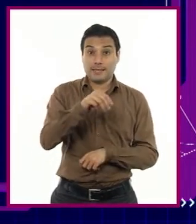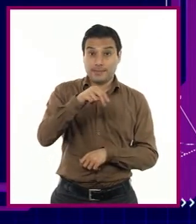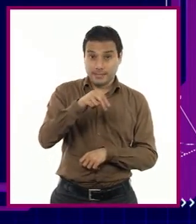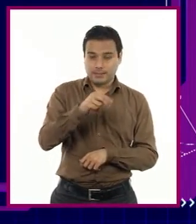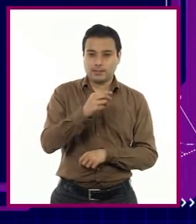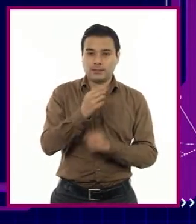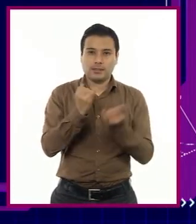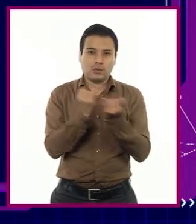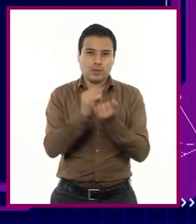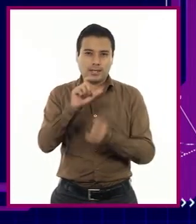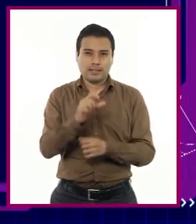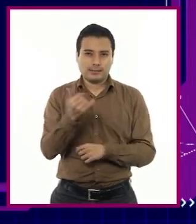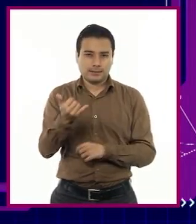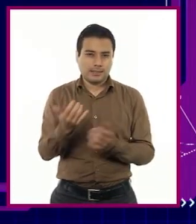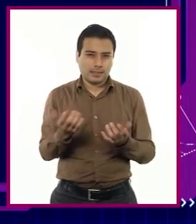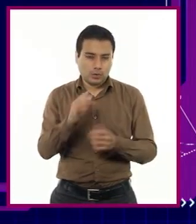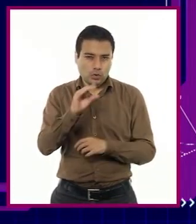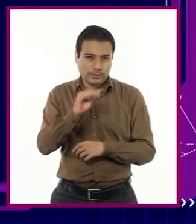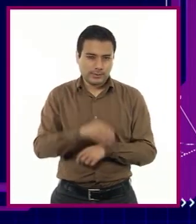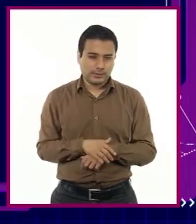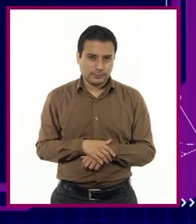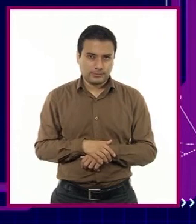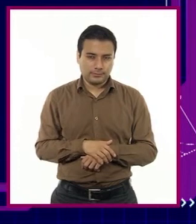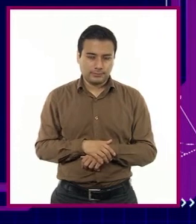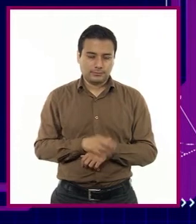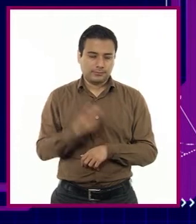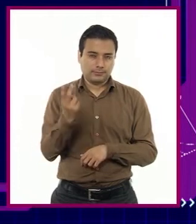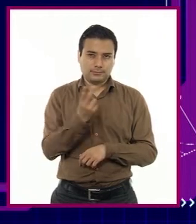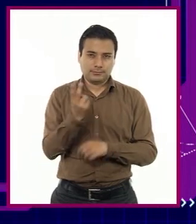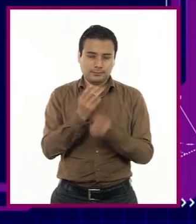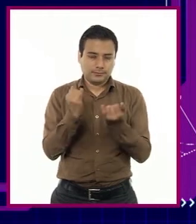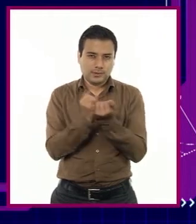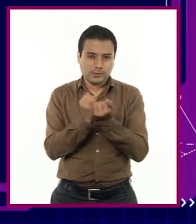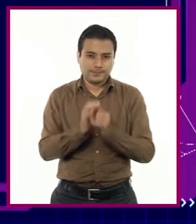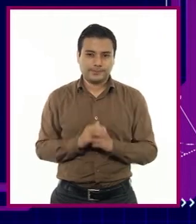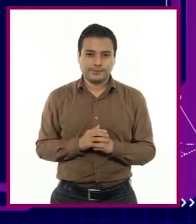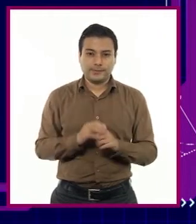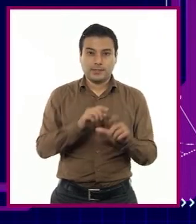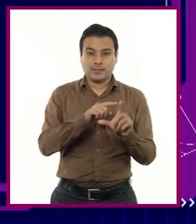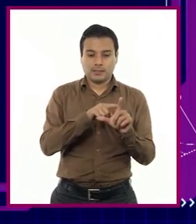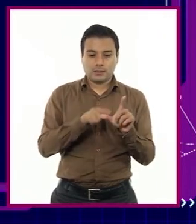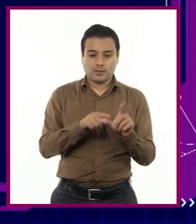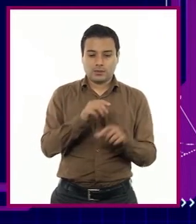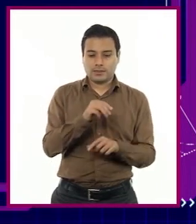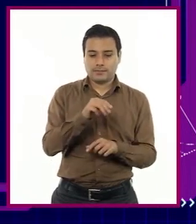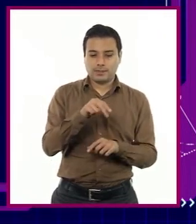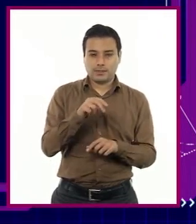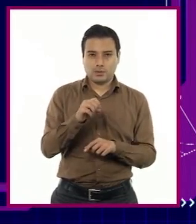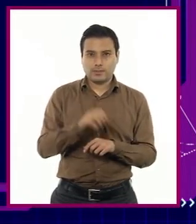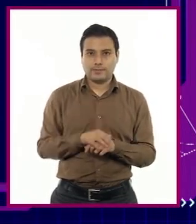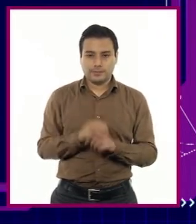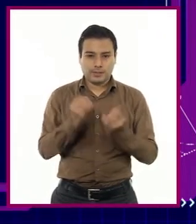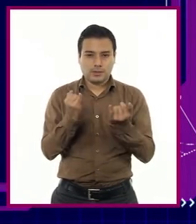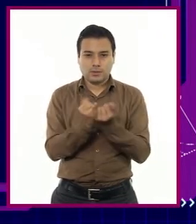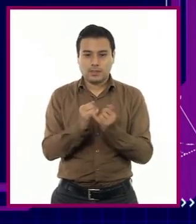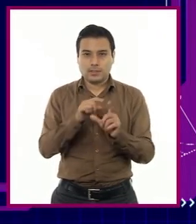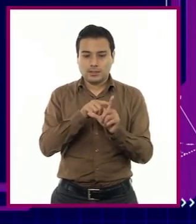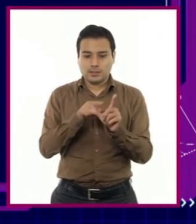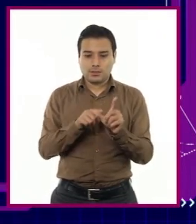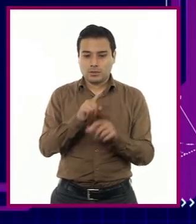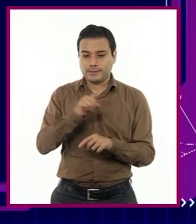misma, por lo tanto, ambos son congruentes. El ángulo MNO es congruente con el